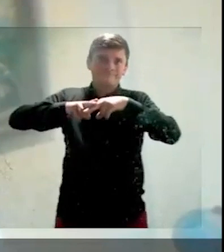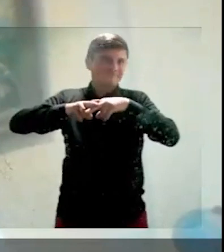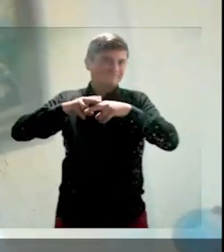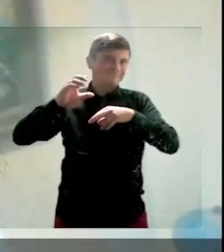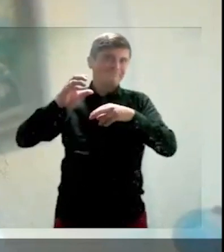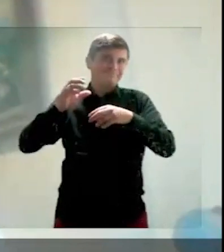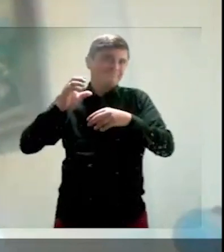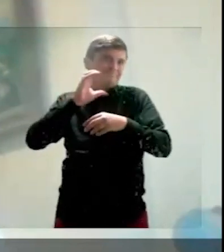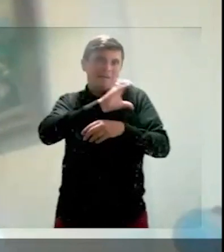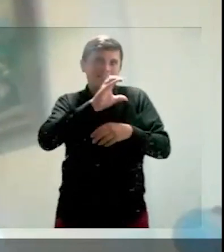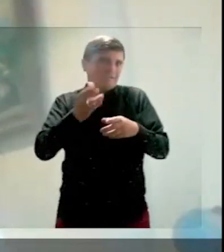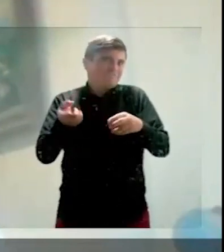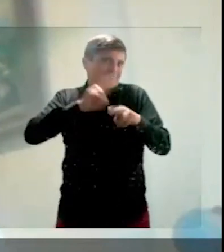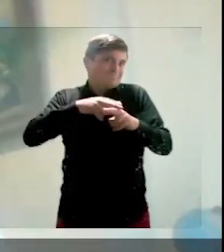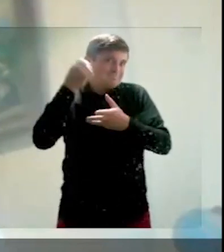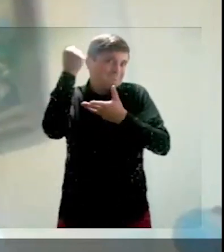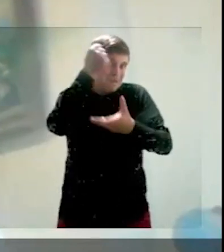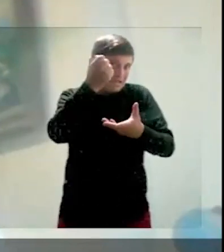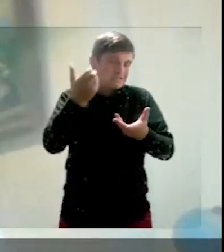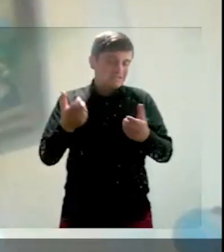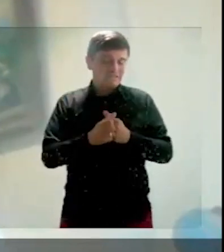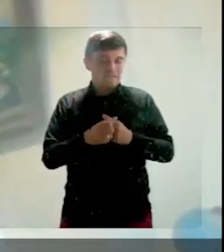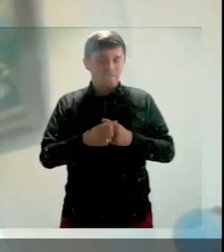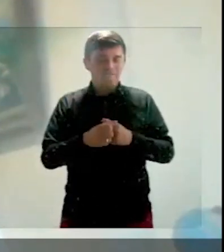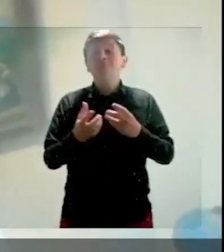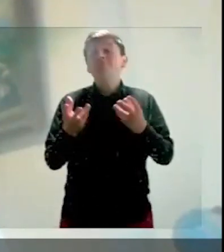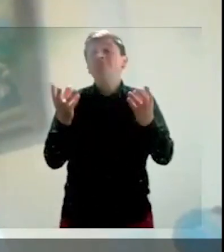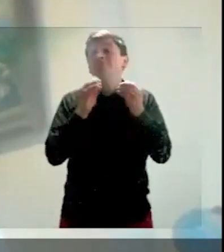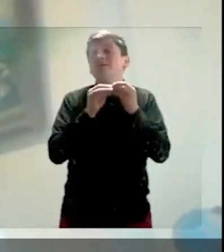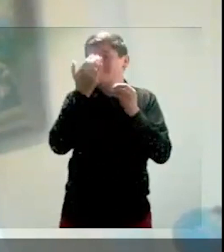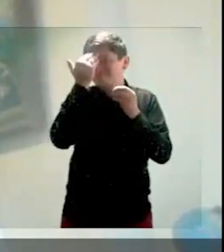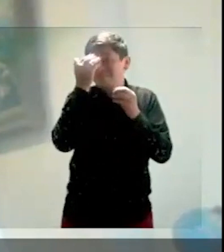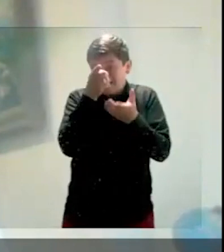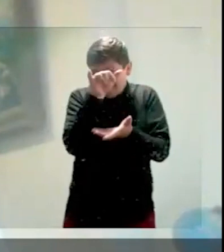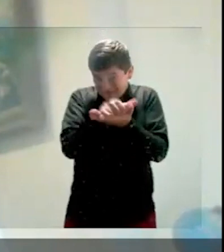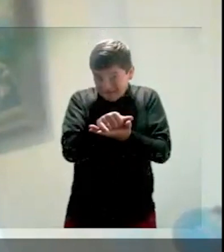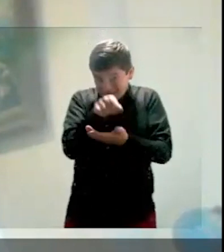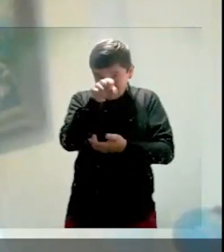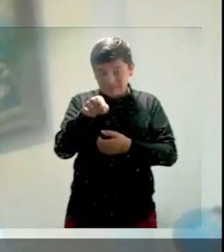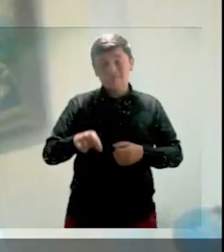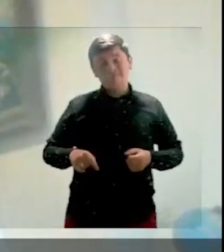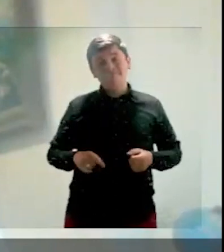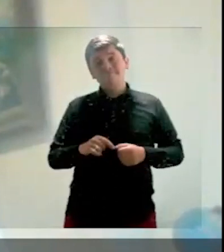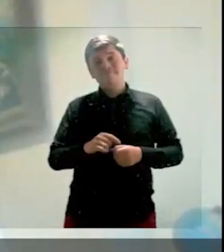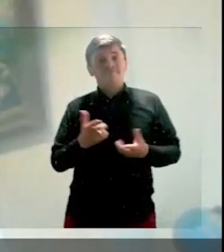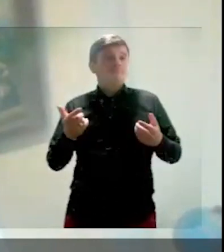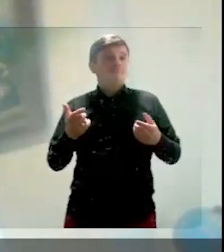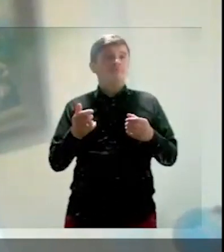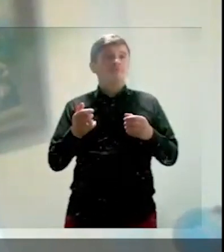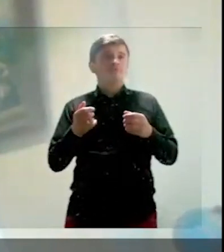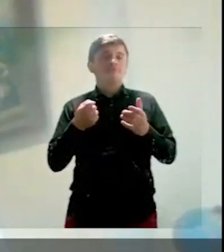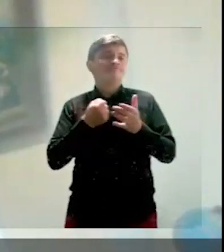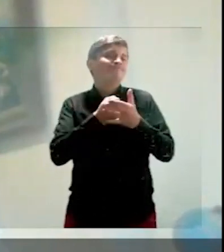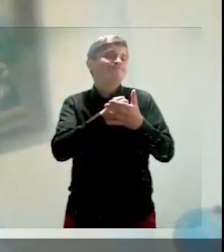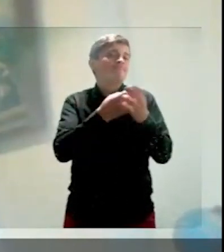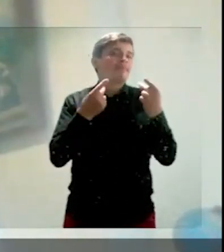de la Corte, sino que supone eso precisamente, el